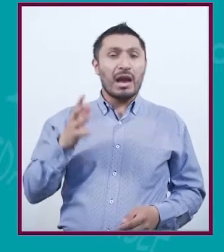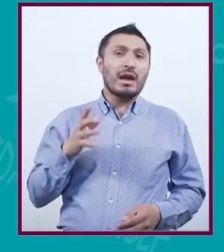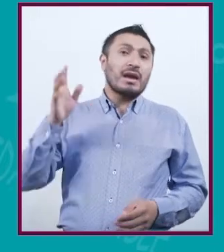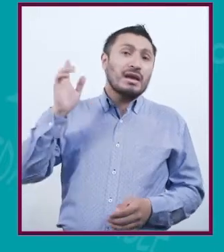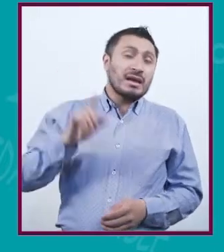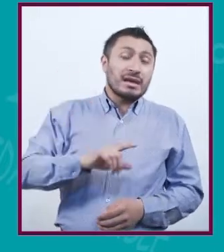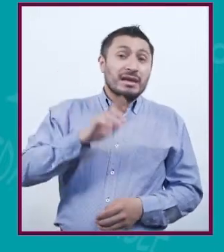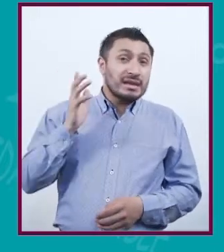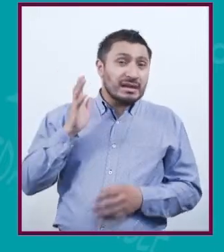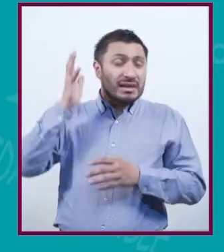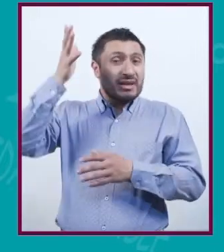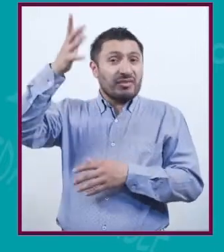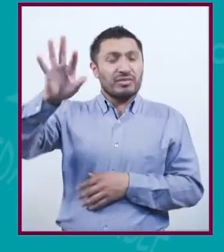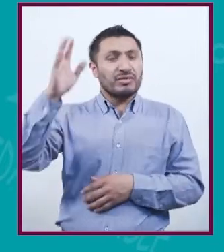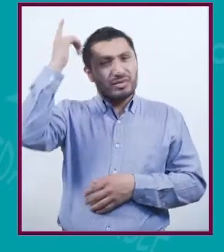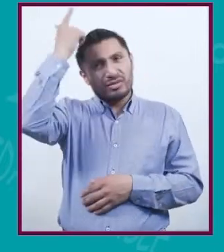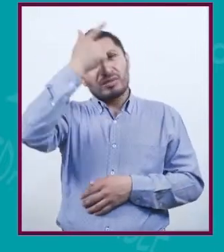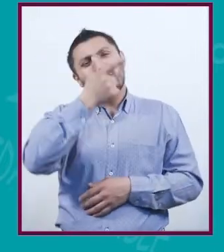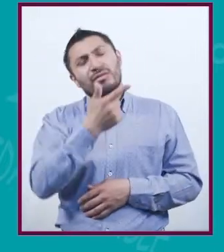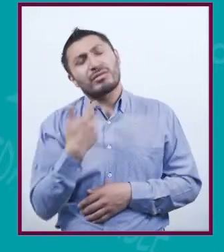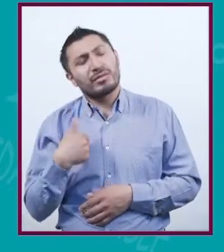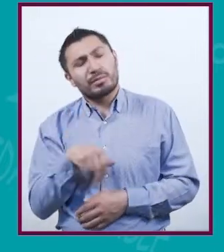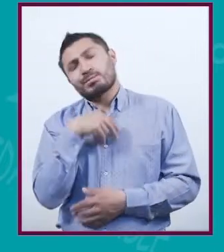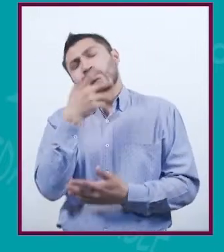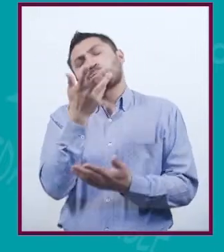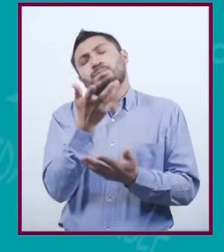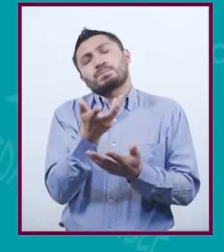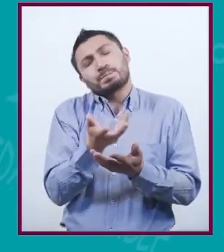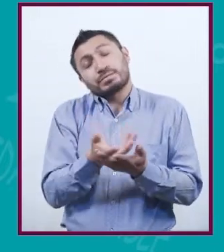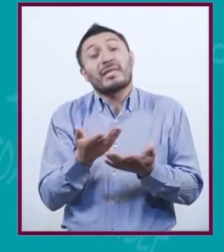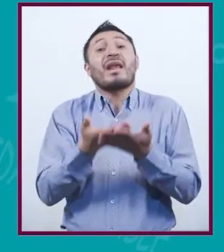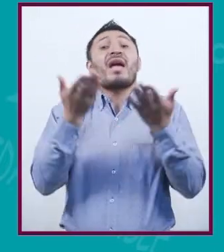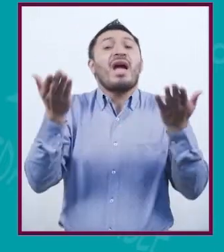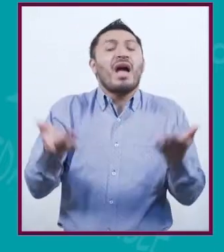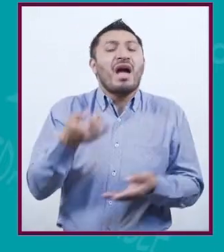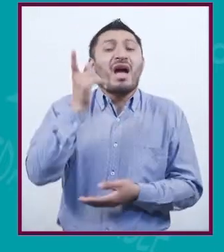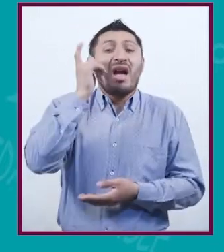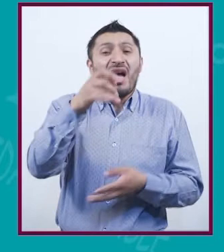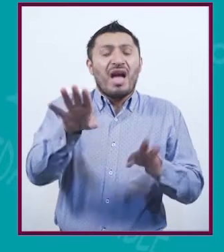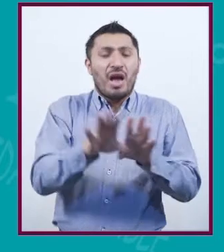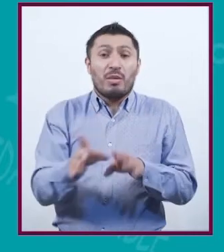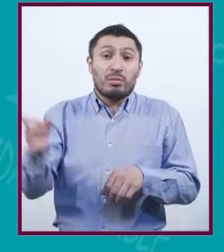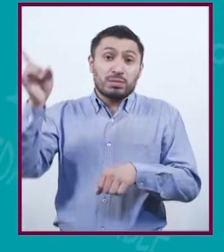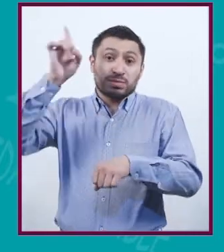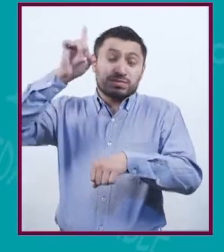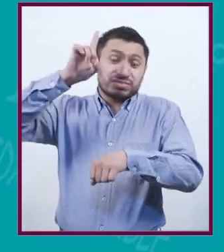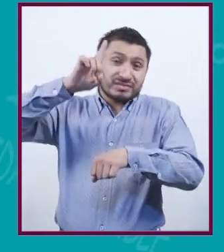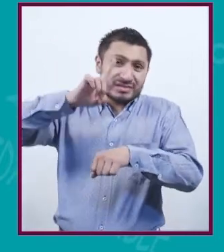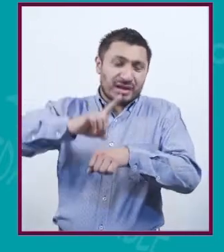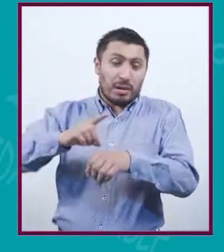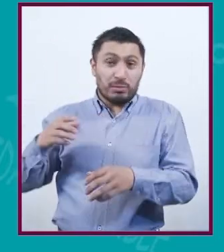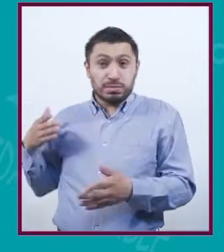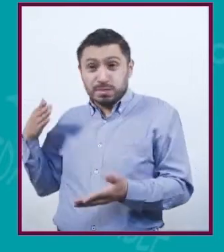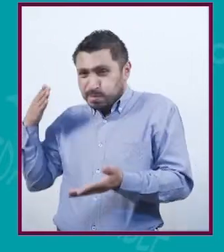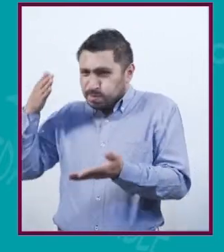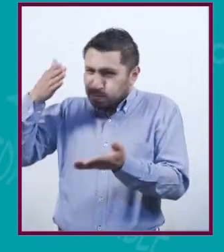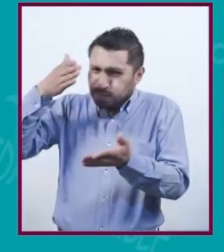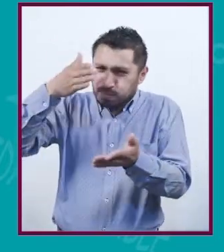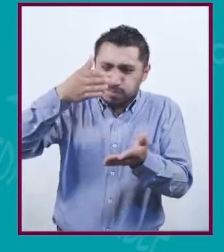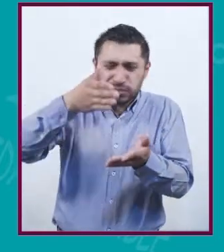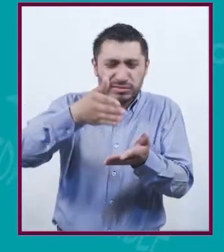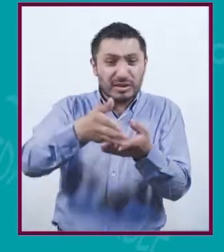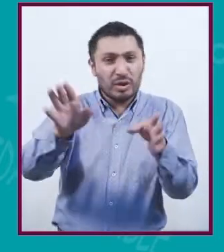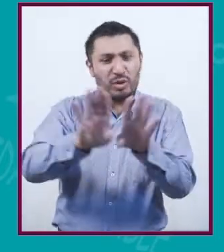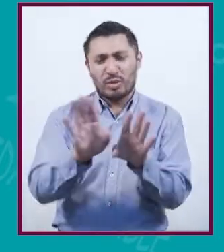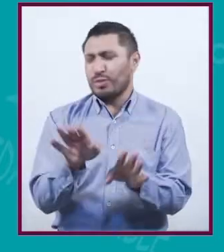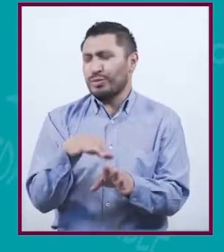pensábamos. Llegará la noche y nos pondremos a descansar. Ahora se trata de cruzar el